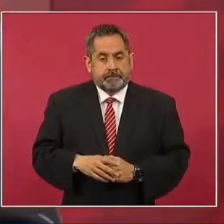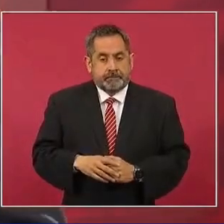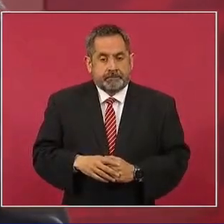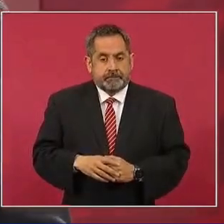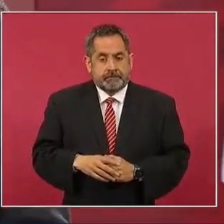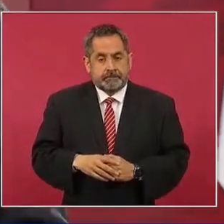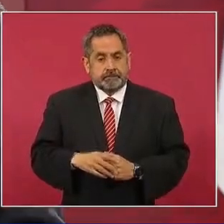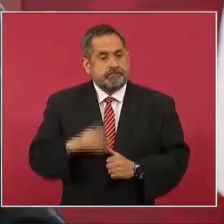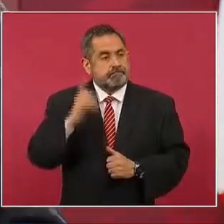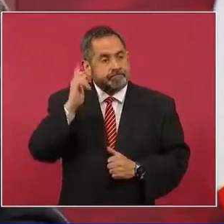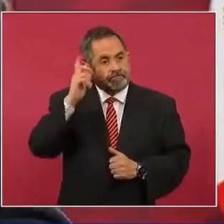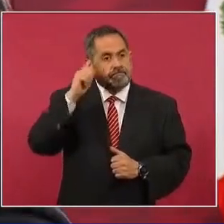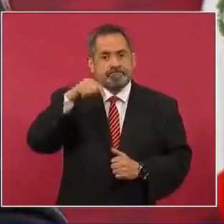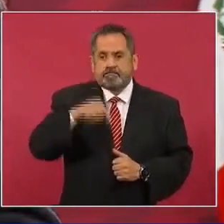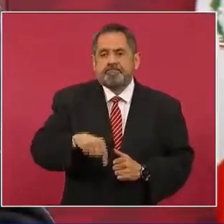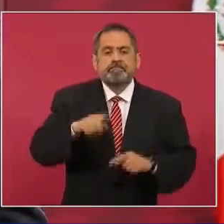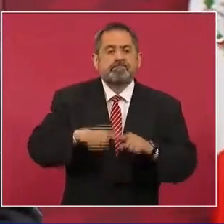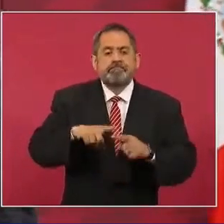pues que participen